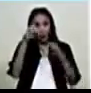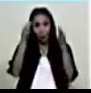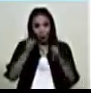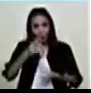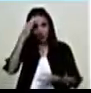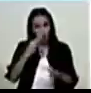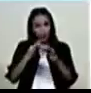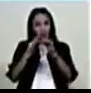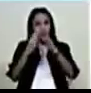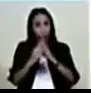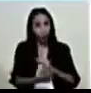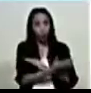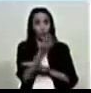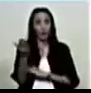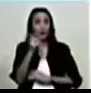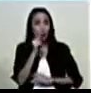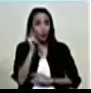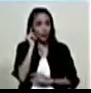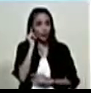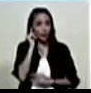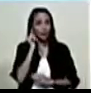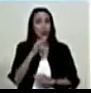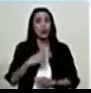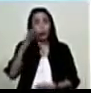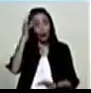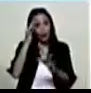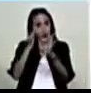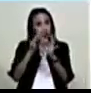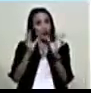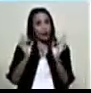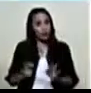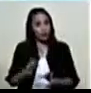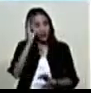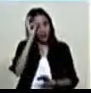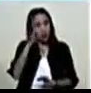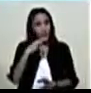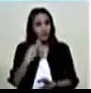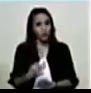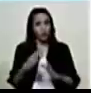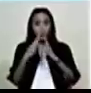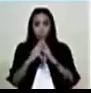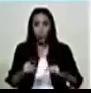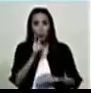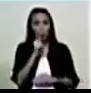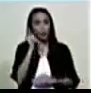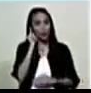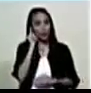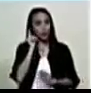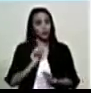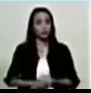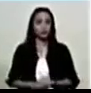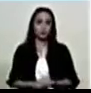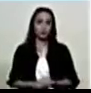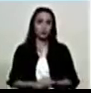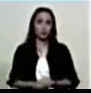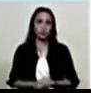venezolano. Creo cada vez más en el pueblo de Venezuela. En todos, en todas. Creo en todos,